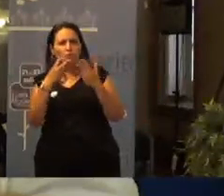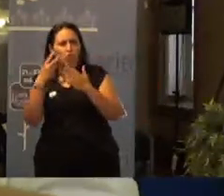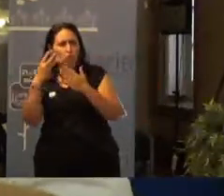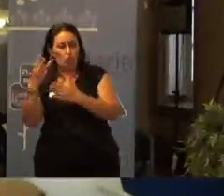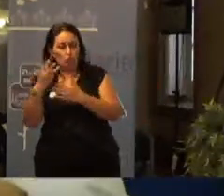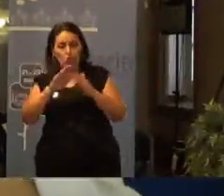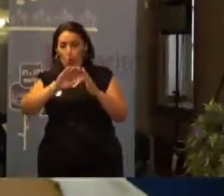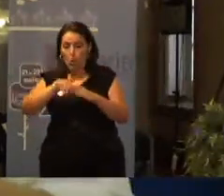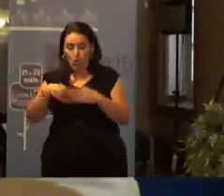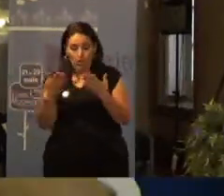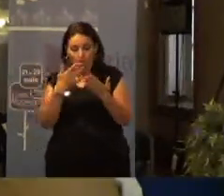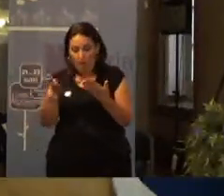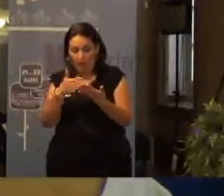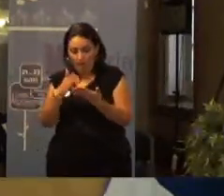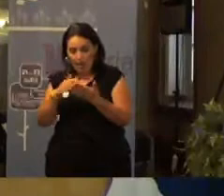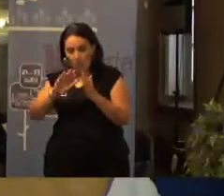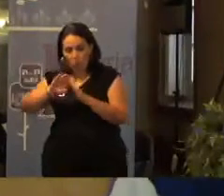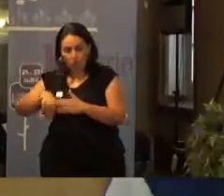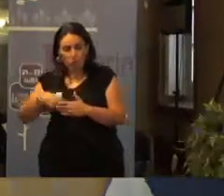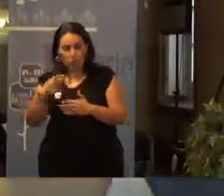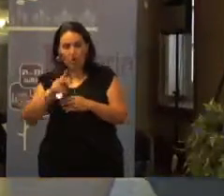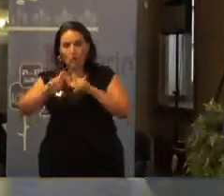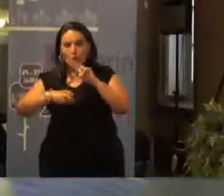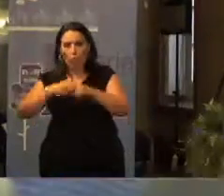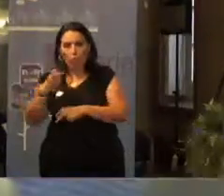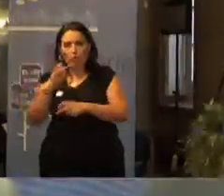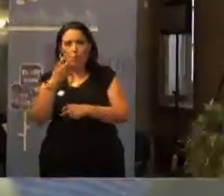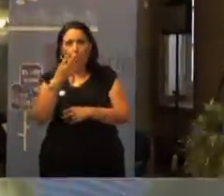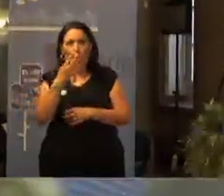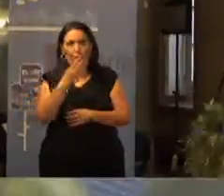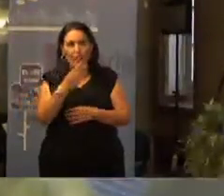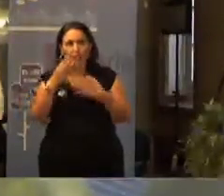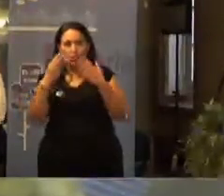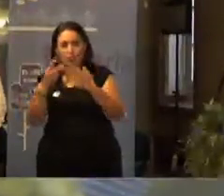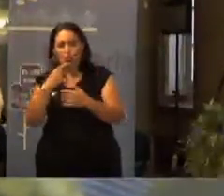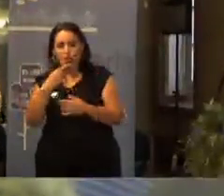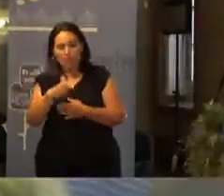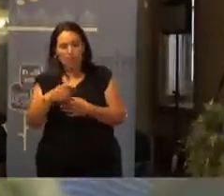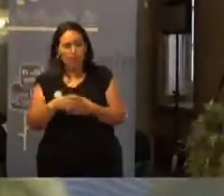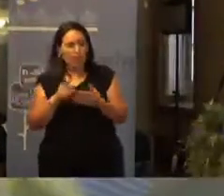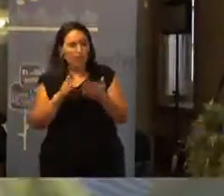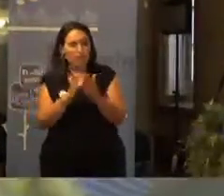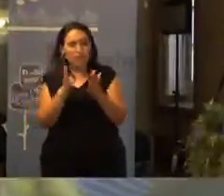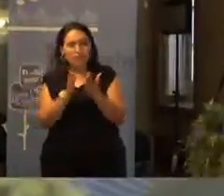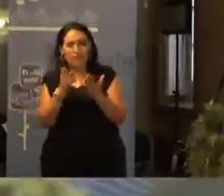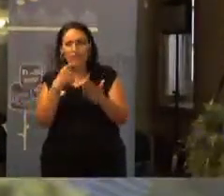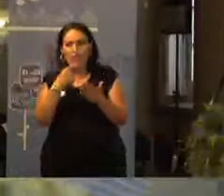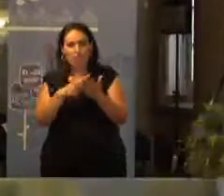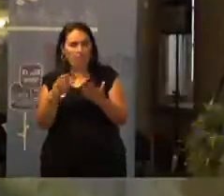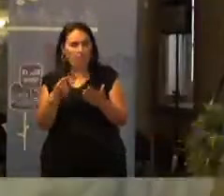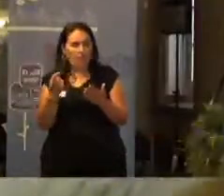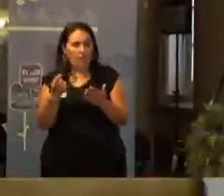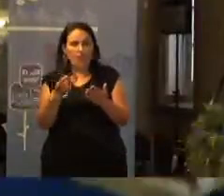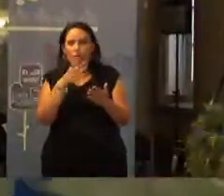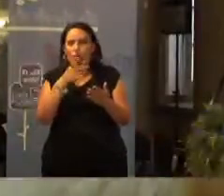xa está falando da Revolución do 48, el di taxativamente que non foi un fenómeno dunha